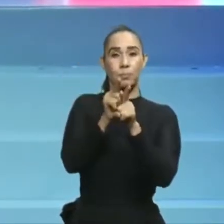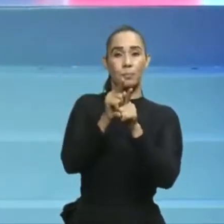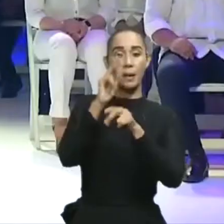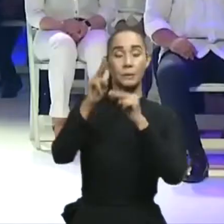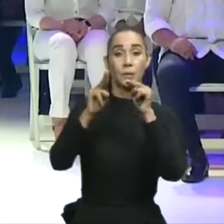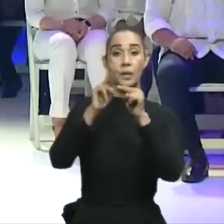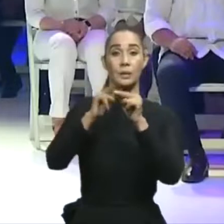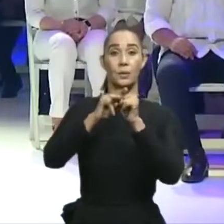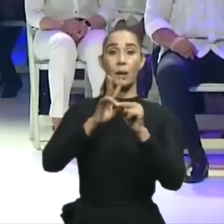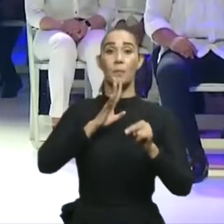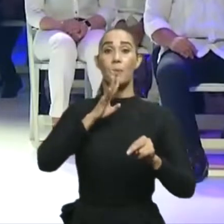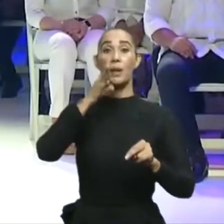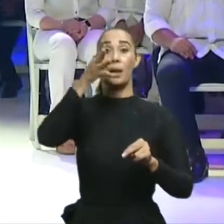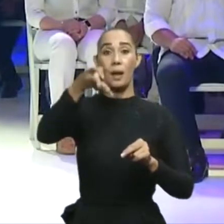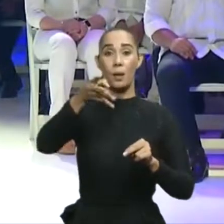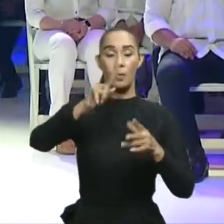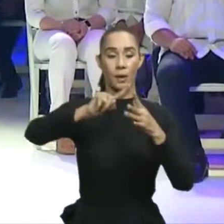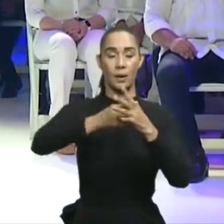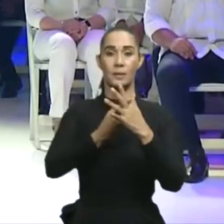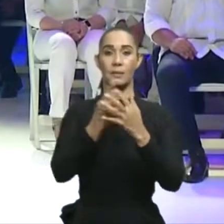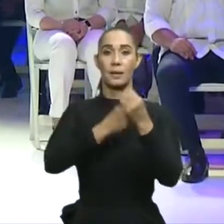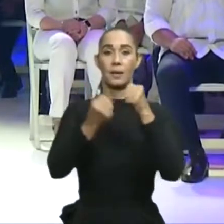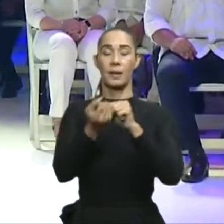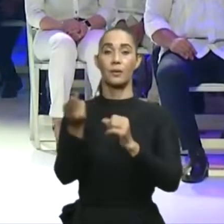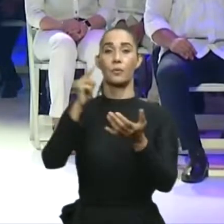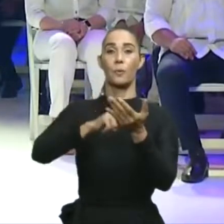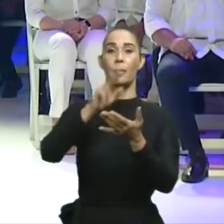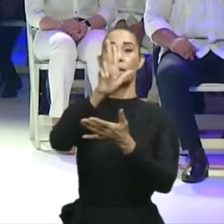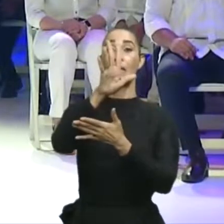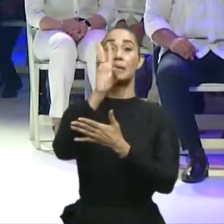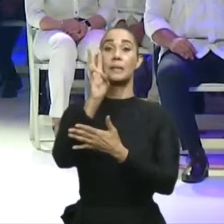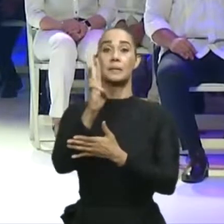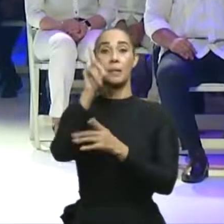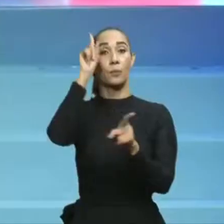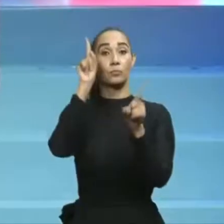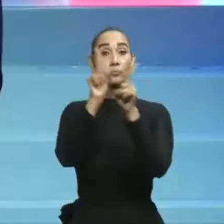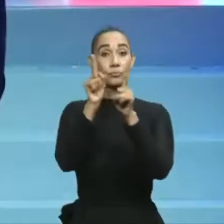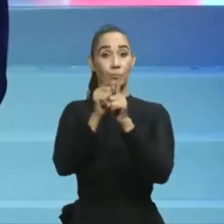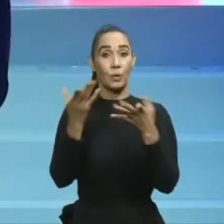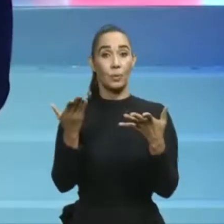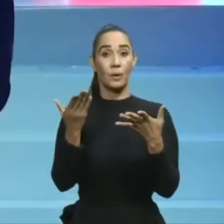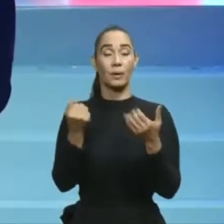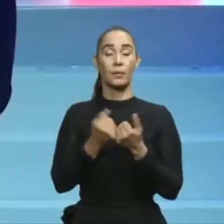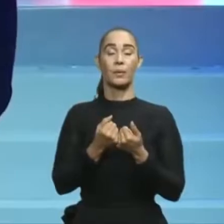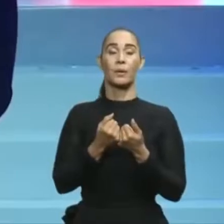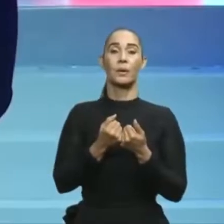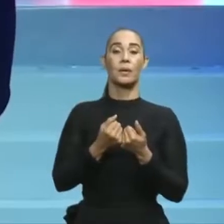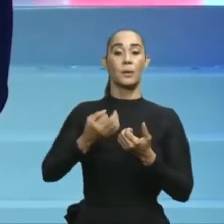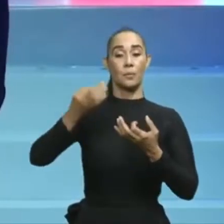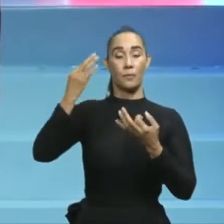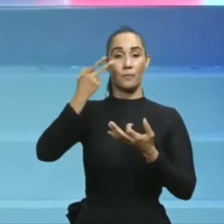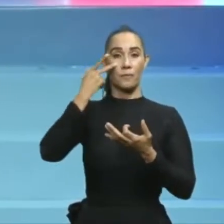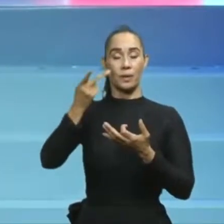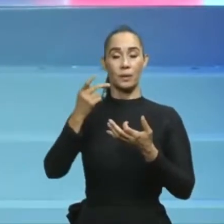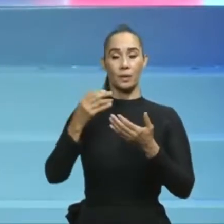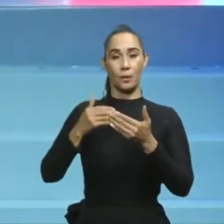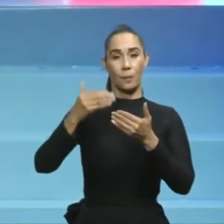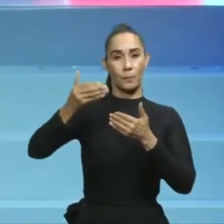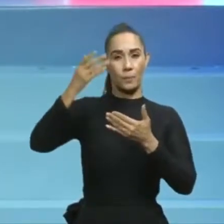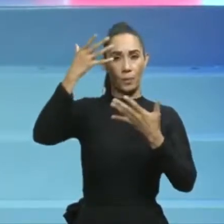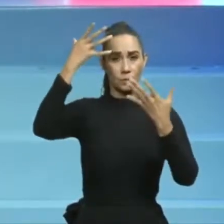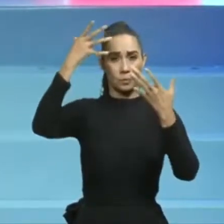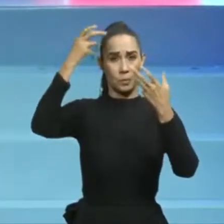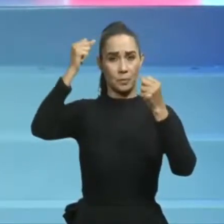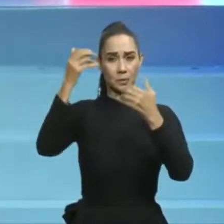hasta el año 2020 36 y este pacto debemos asegurar en los próximos gobiernos que